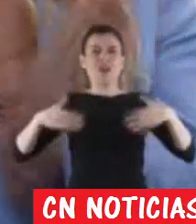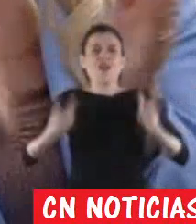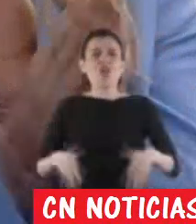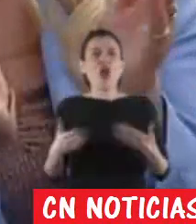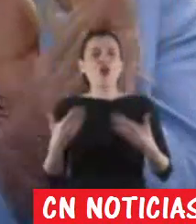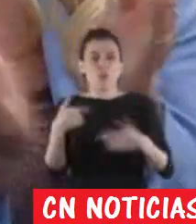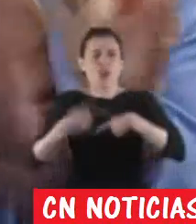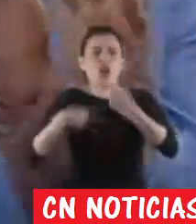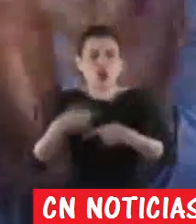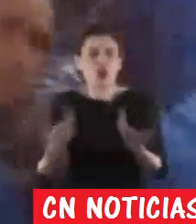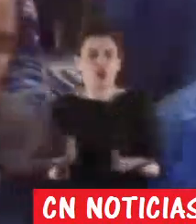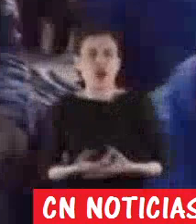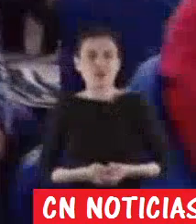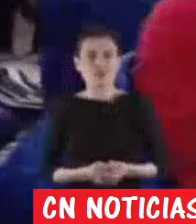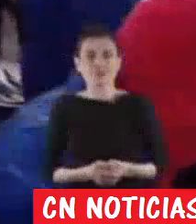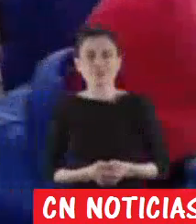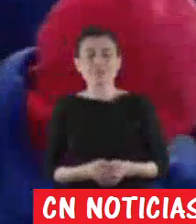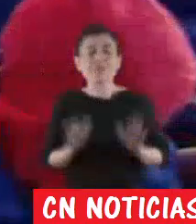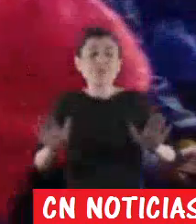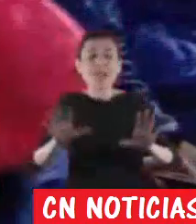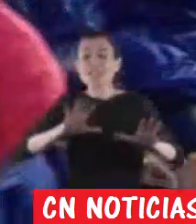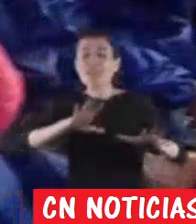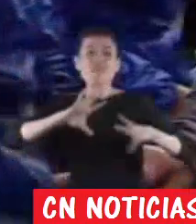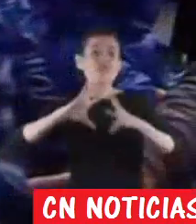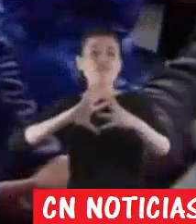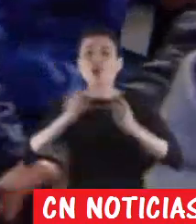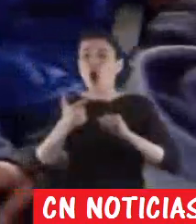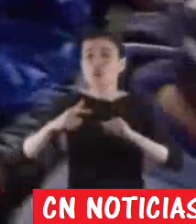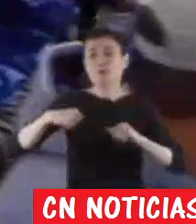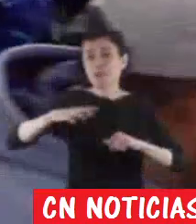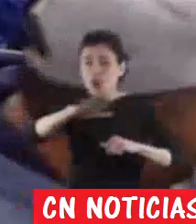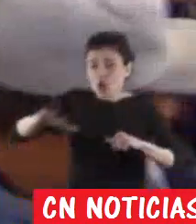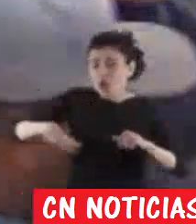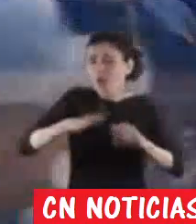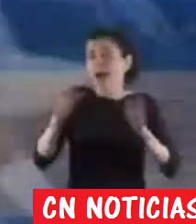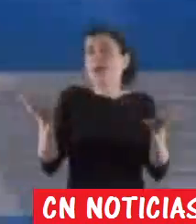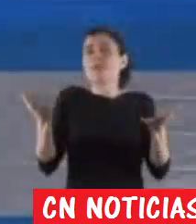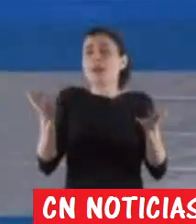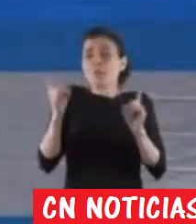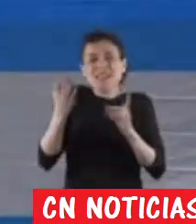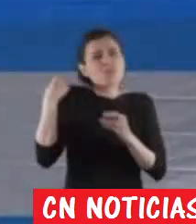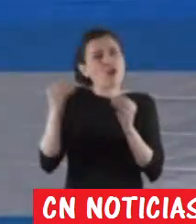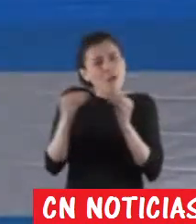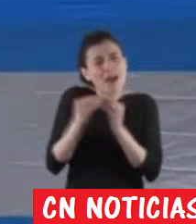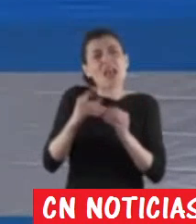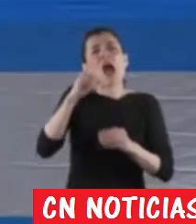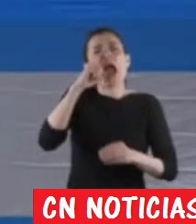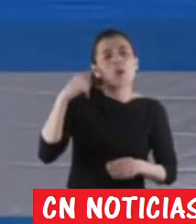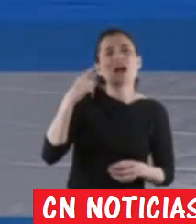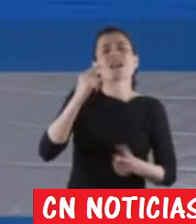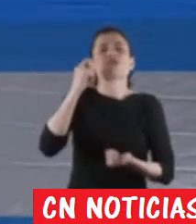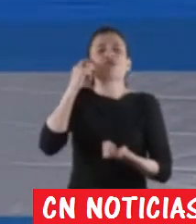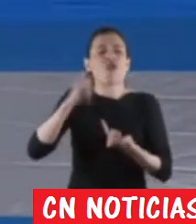Miren, en este modelo de sociedad que vienen caminando Sergio, Axel, Alberto,